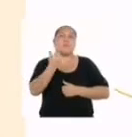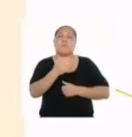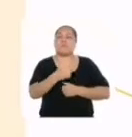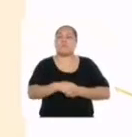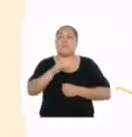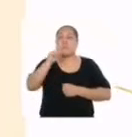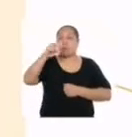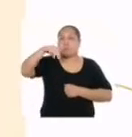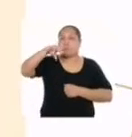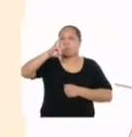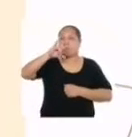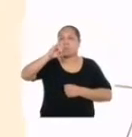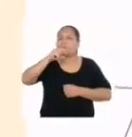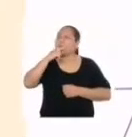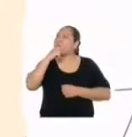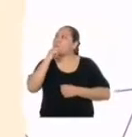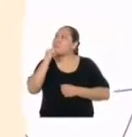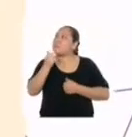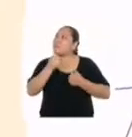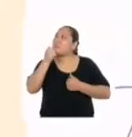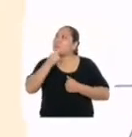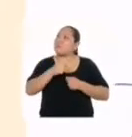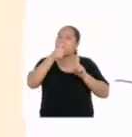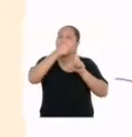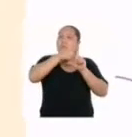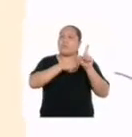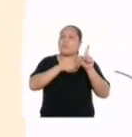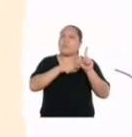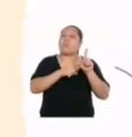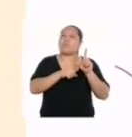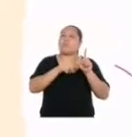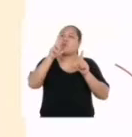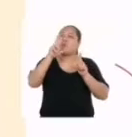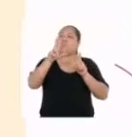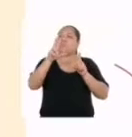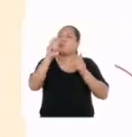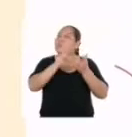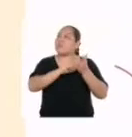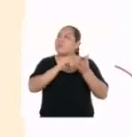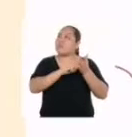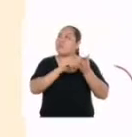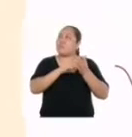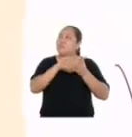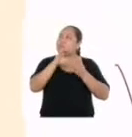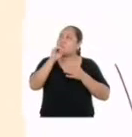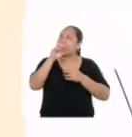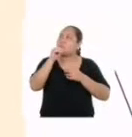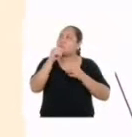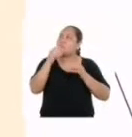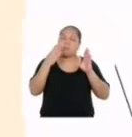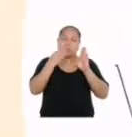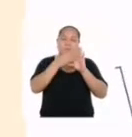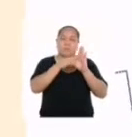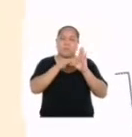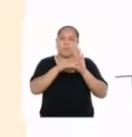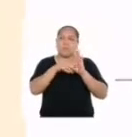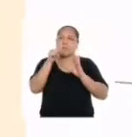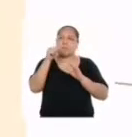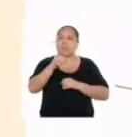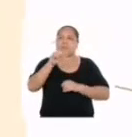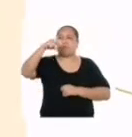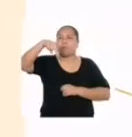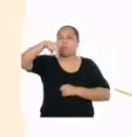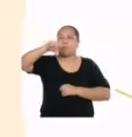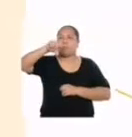ángulo reconoces? ¿Cómo se llaman esos ángulos que se forman con 3 o más caras que tienen un vértice en común? Se